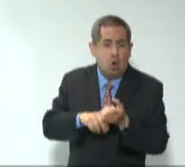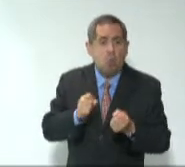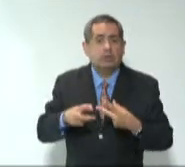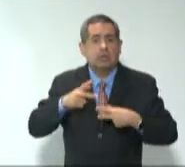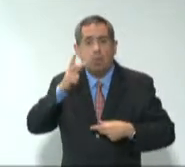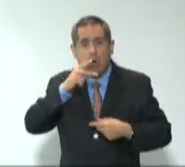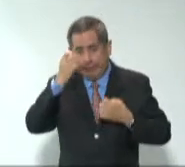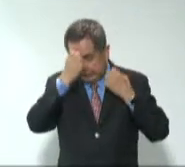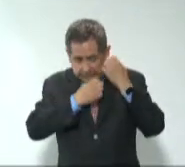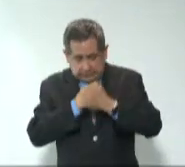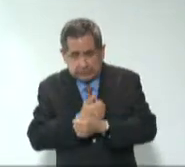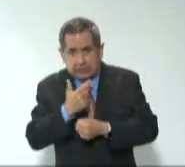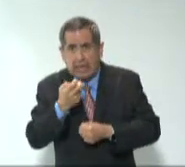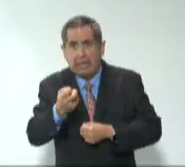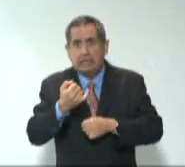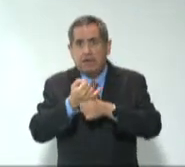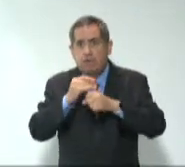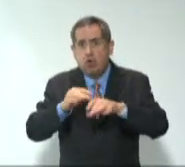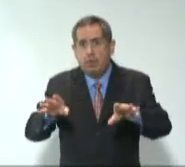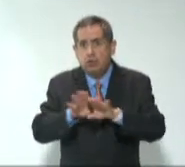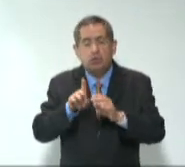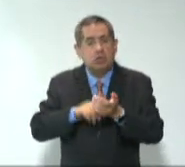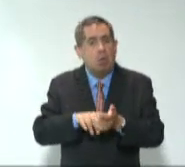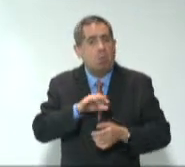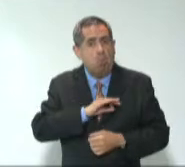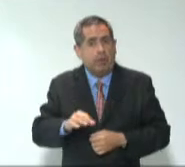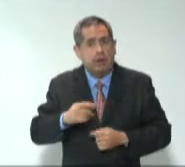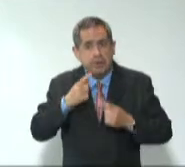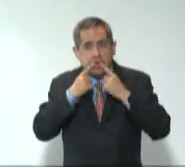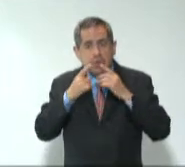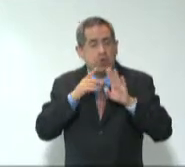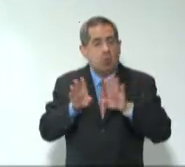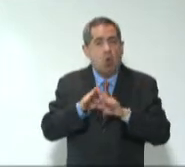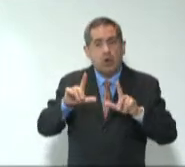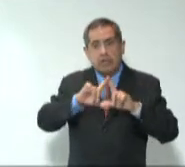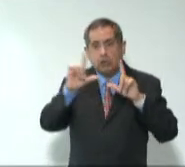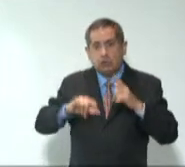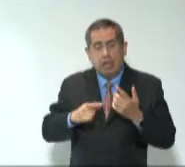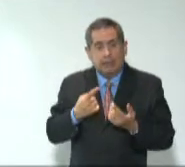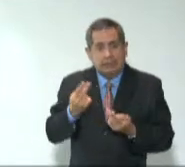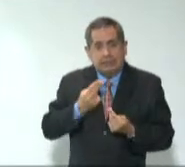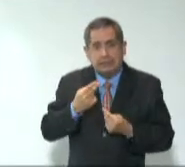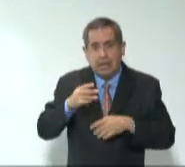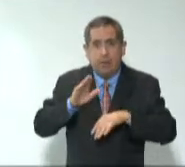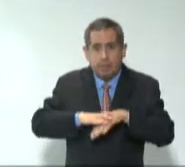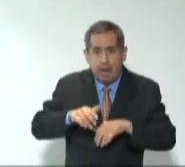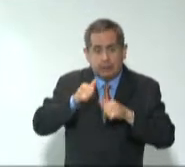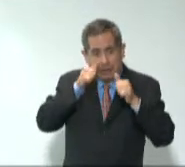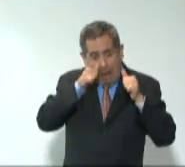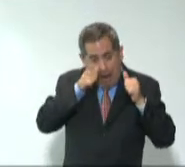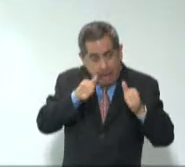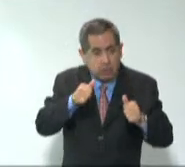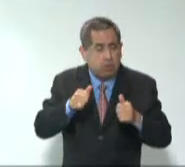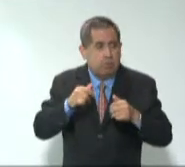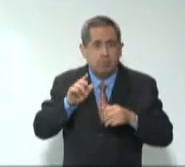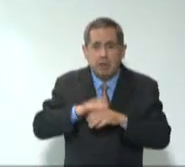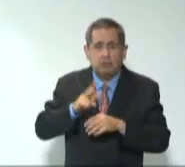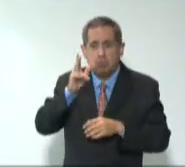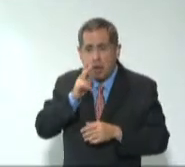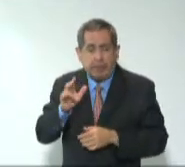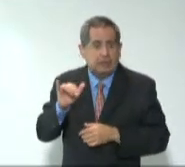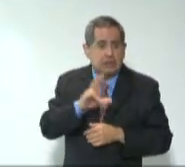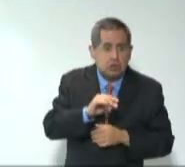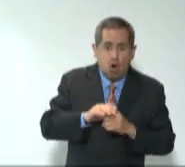se han hecho este tipo de información es la que ha permitido hacer una discusión nacional si se requieren más o menos pruebas si los datos que están